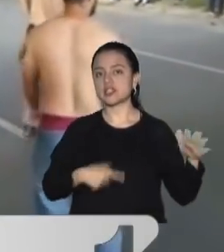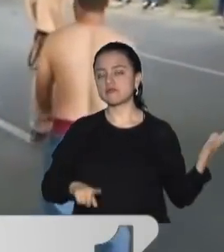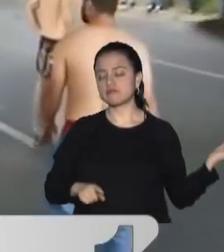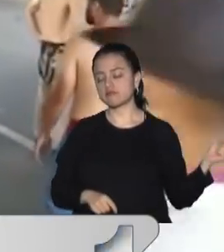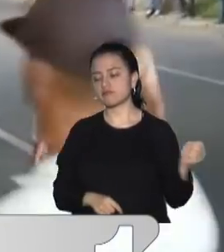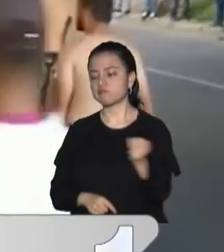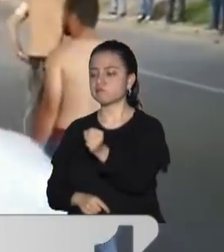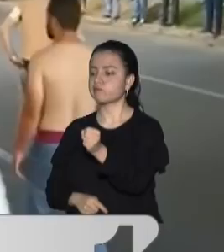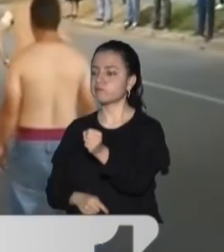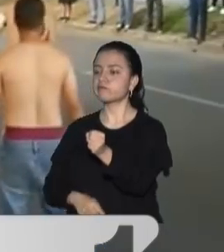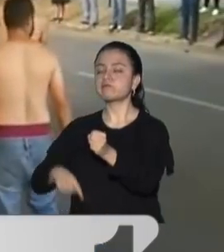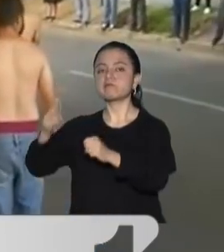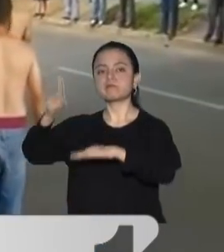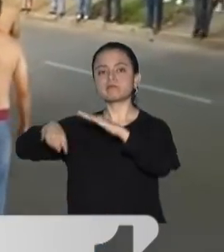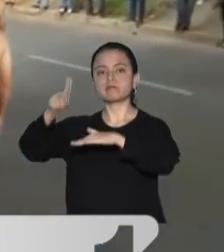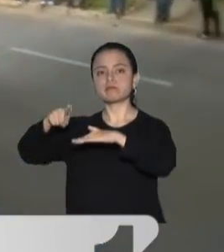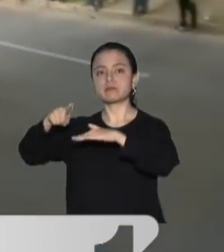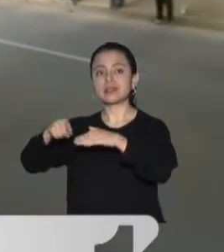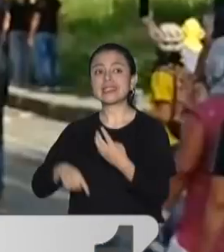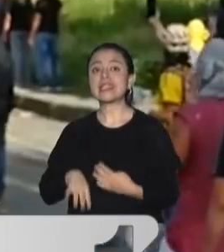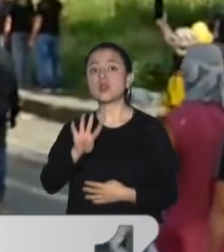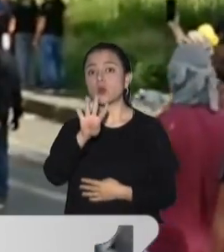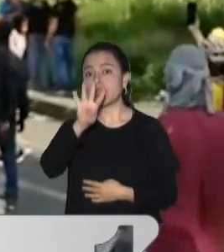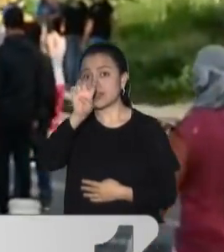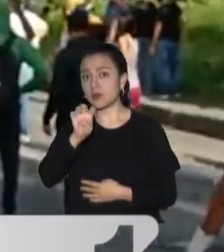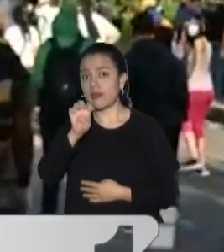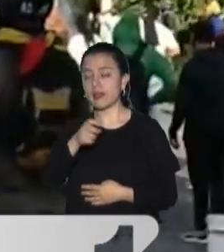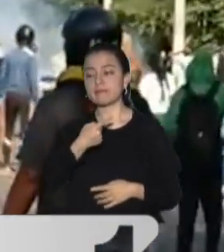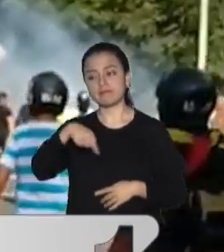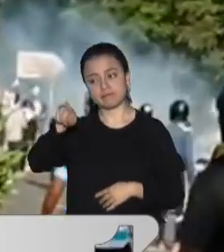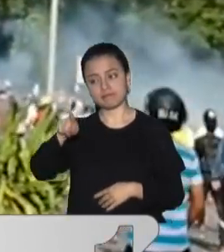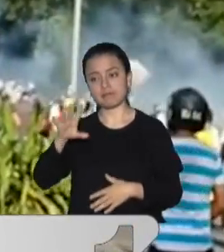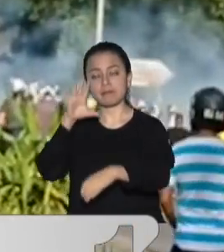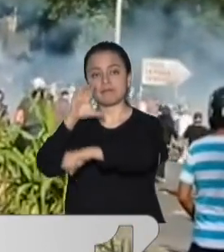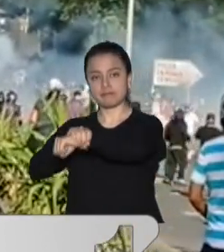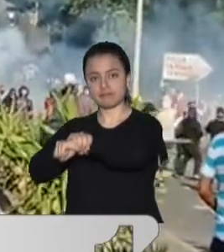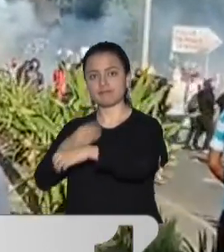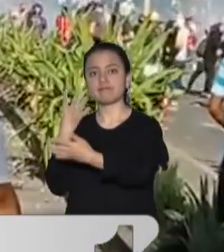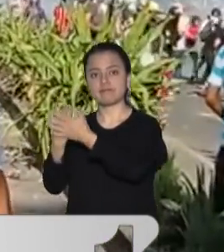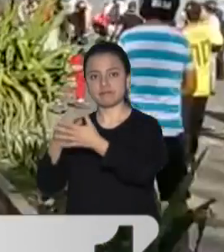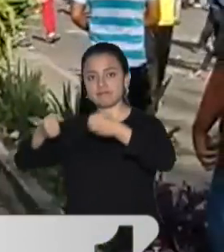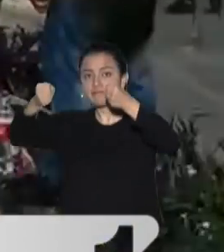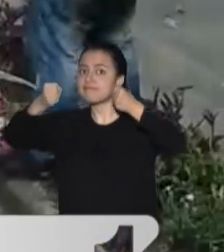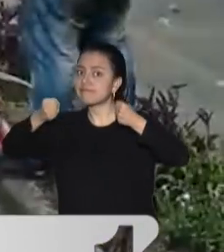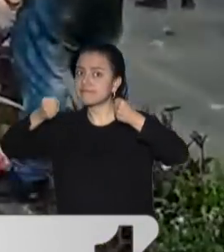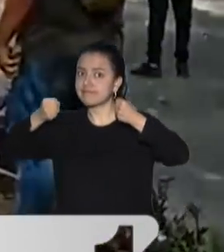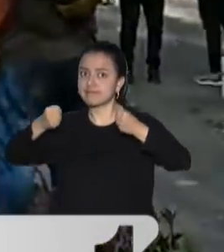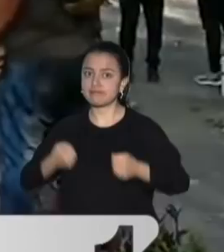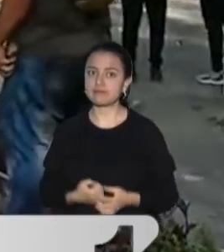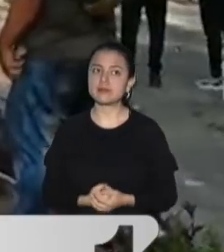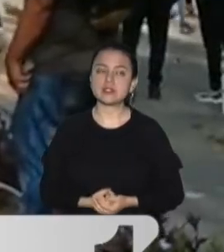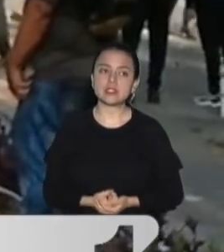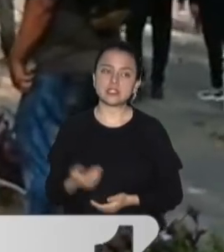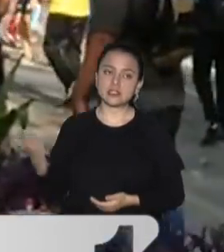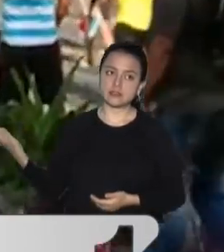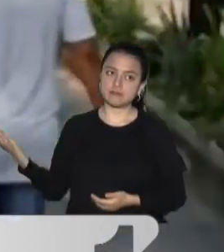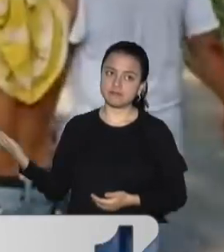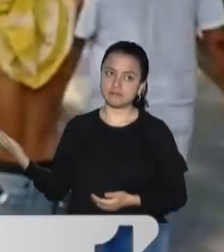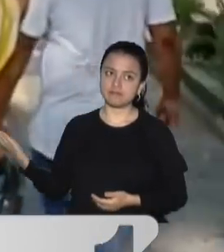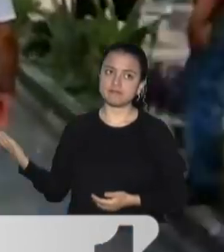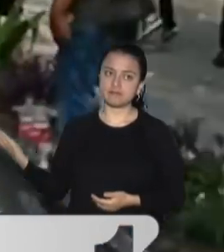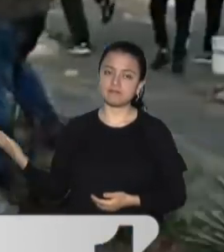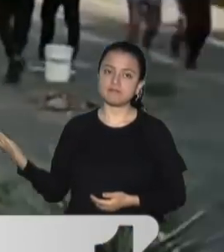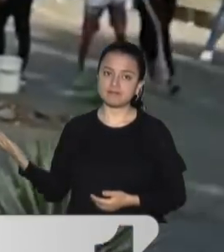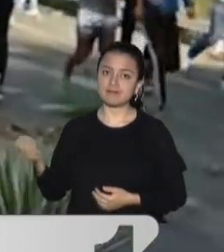y 49 fueron enviadas a prisión. La Fiscalía investiga 42 casos de homicidios, de los cuales 15 hechos